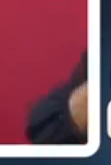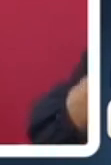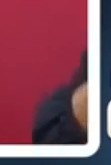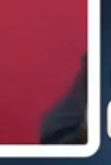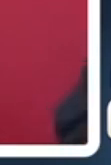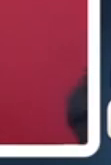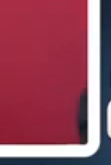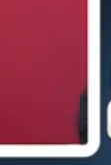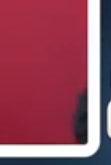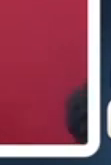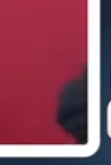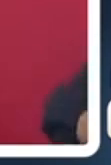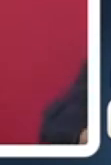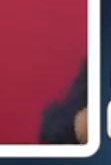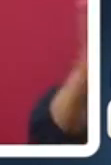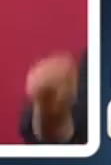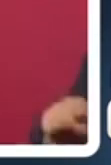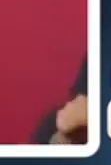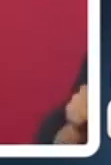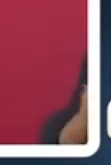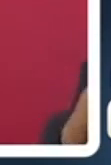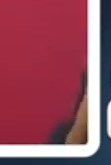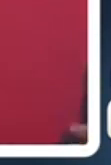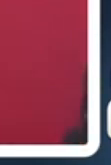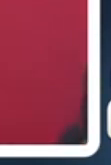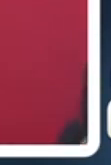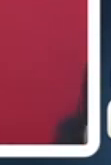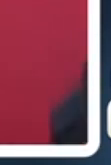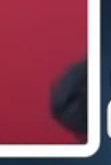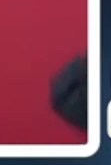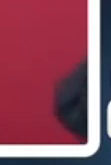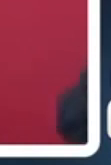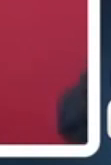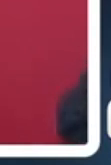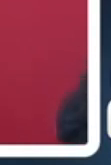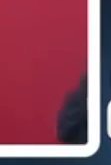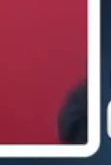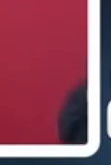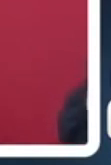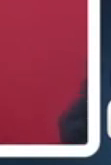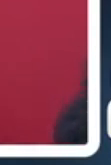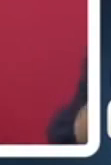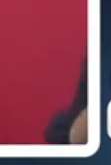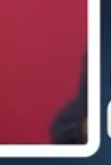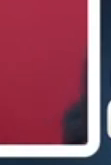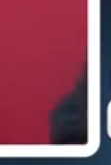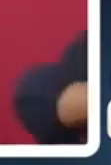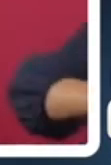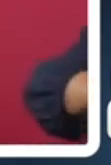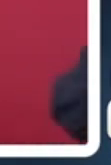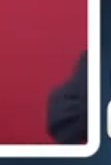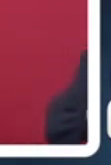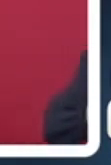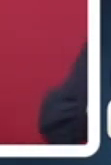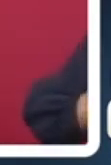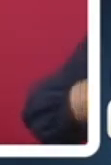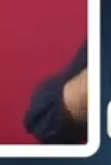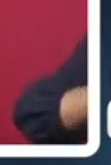de los que estaban en la reunión, al parecer sí